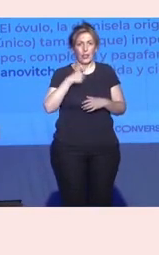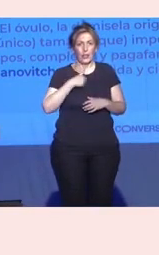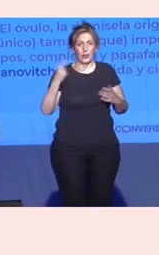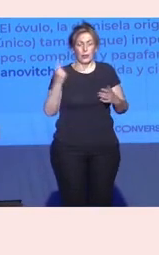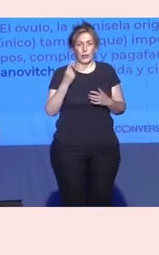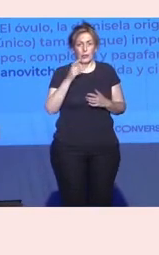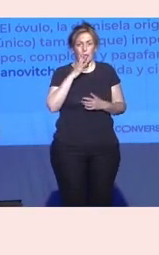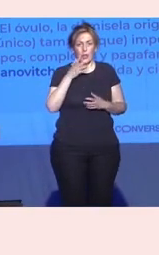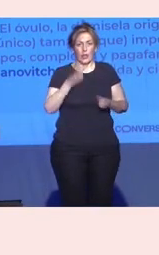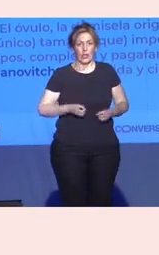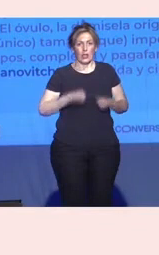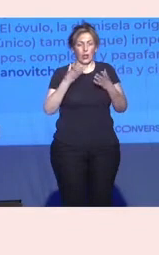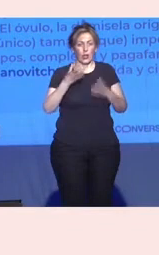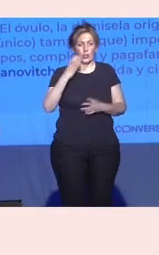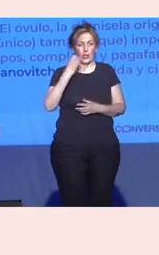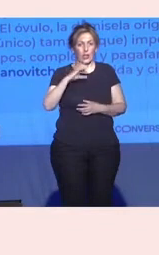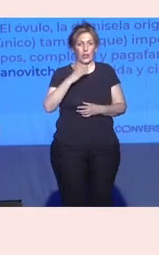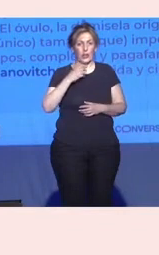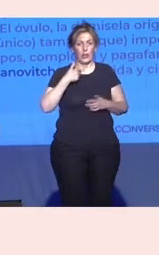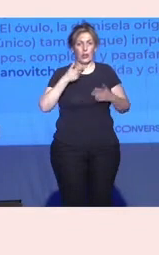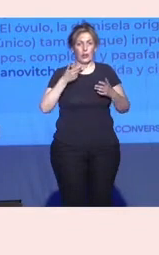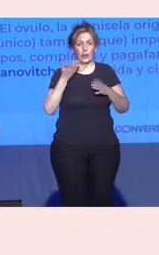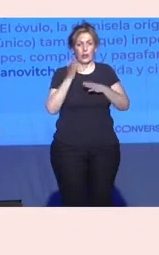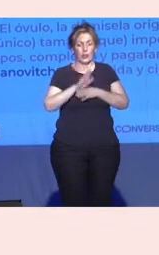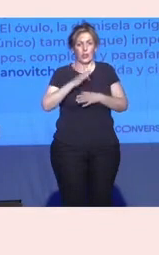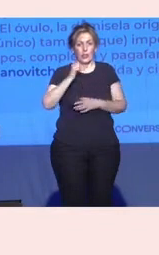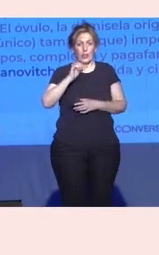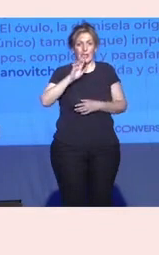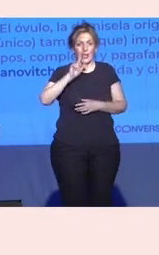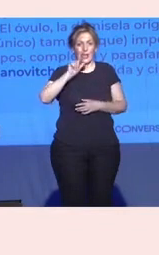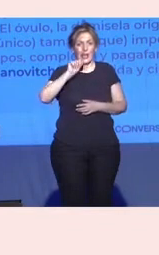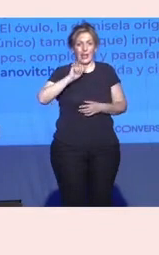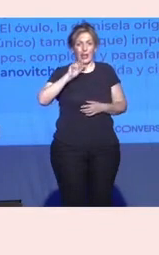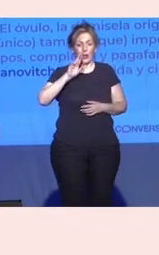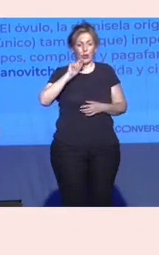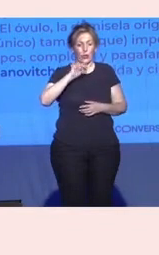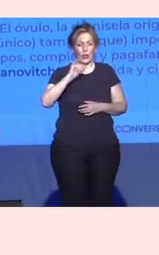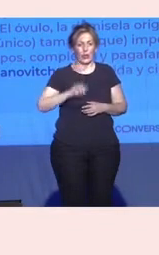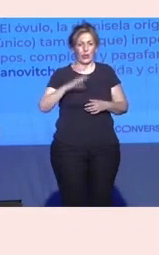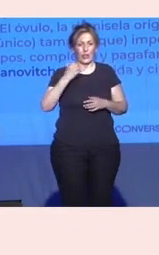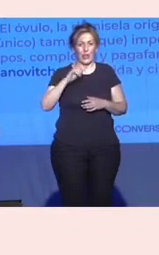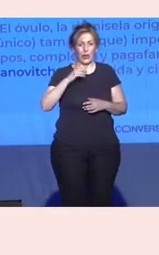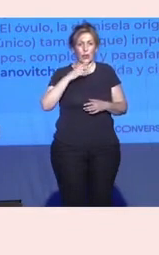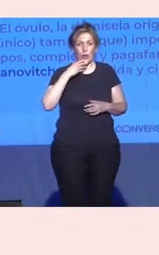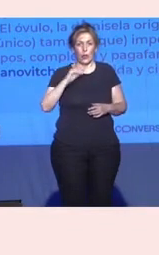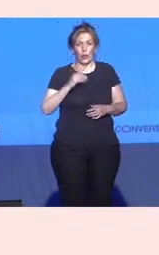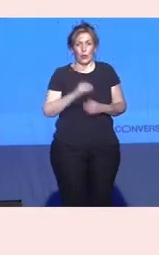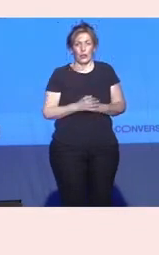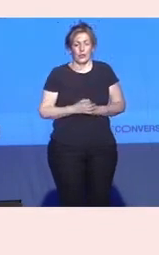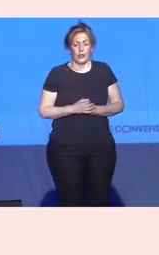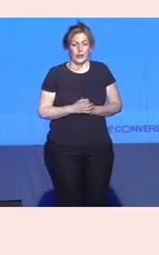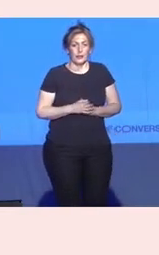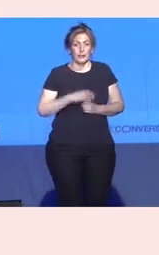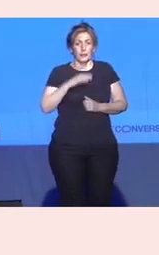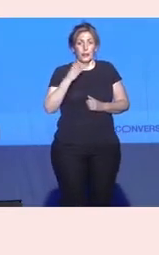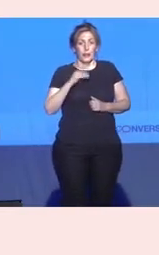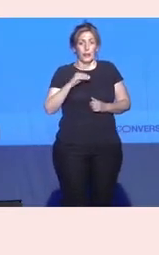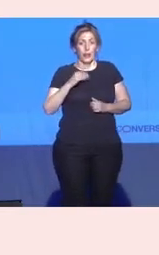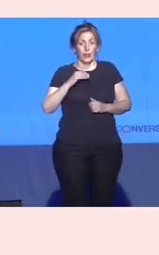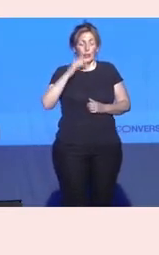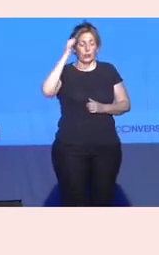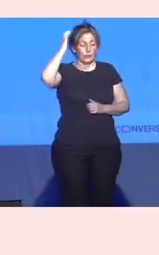primaria de las que contarán la ciencia, os presento a Carla Ruiz Calvo, la ponente más joven hasta la fecha. Pero joven, joven. Tiene